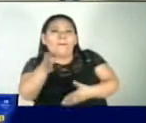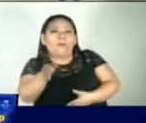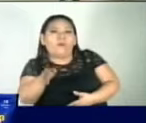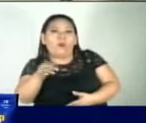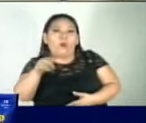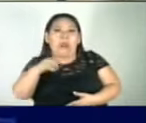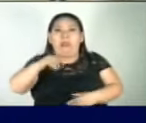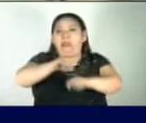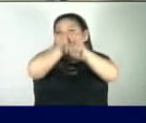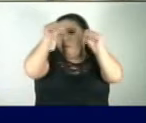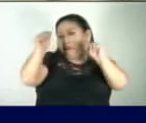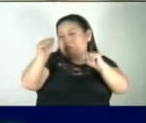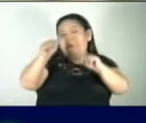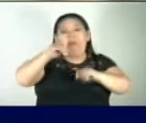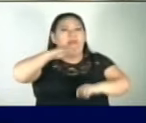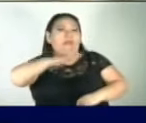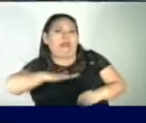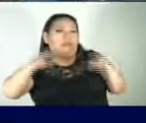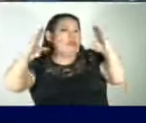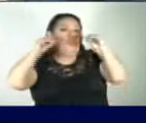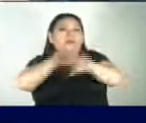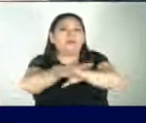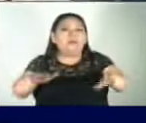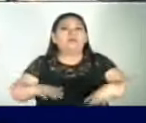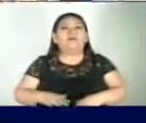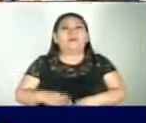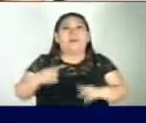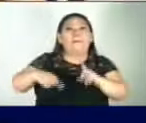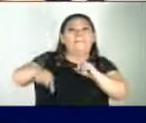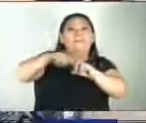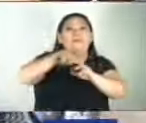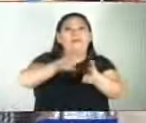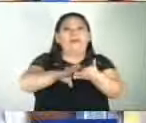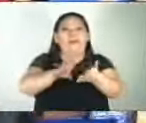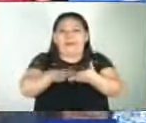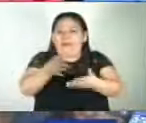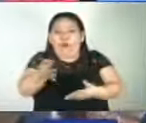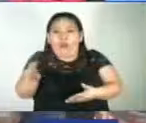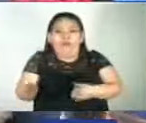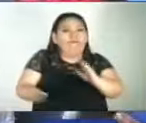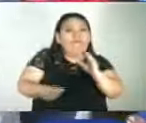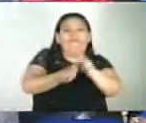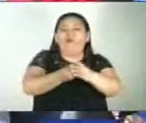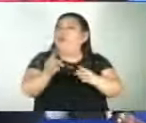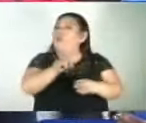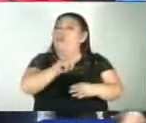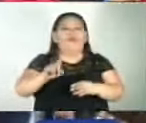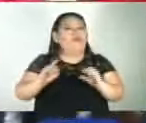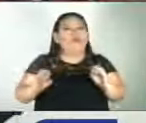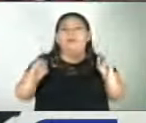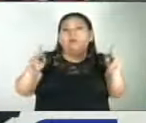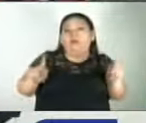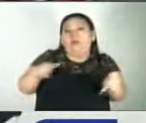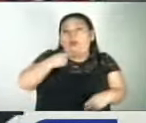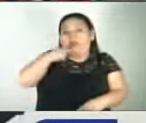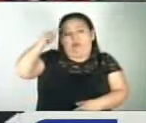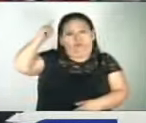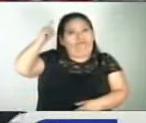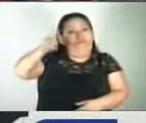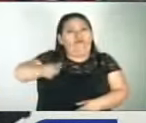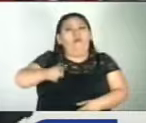ni de tarde, ni de noche, ni en ningún otro momento. Incrementar el precio del pasaje no es una opción. Esta fue la